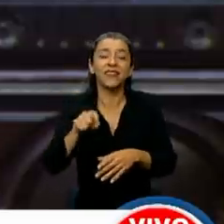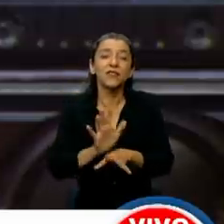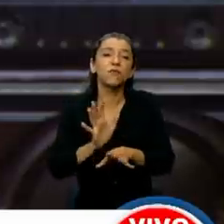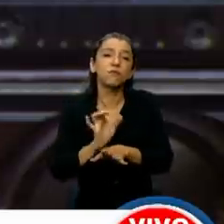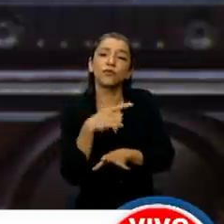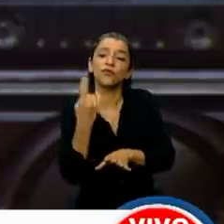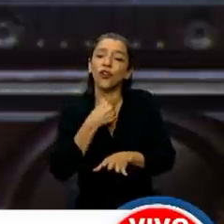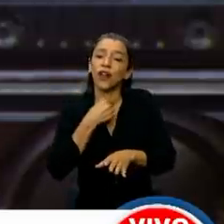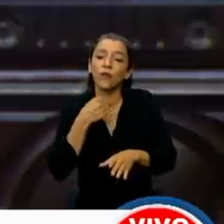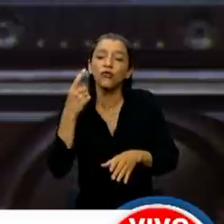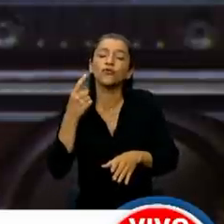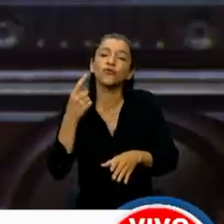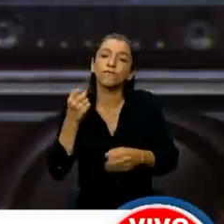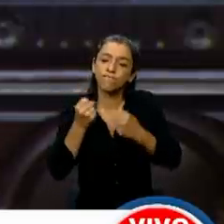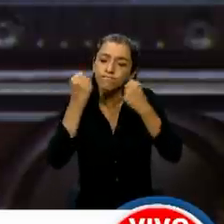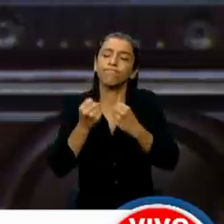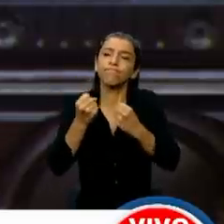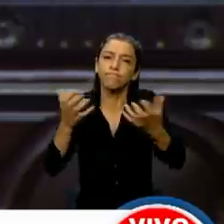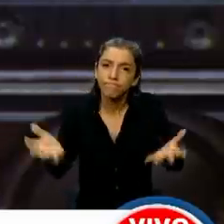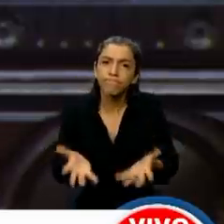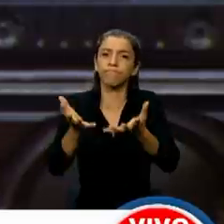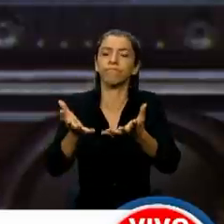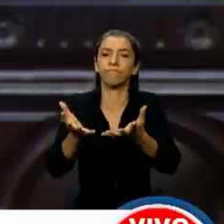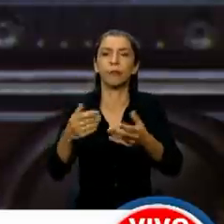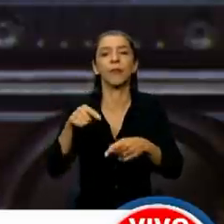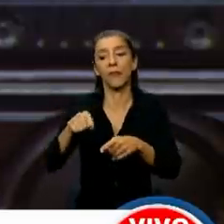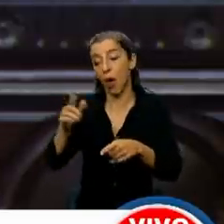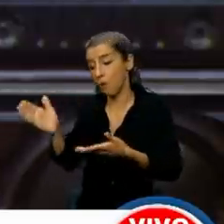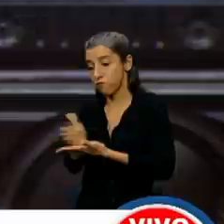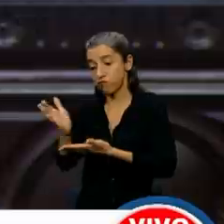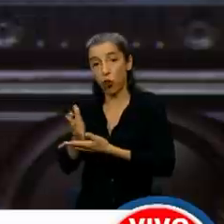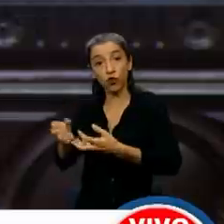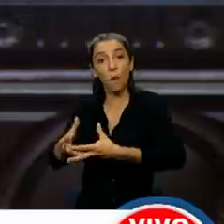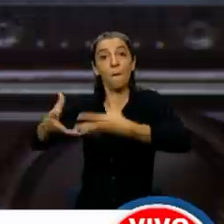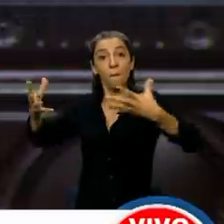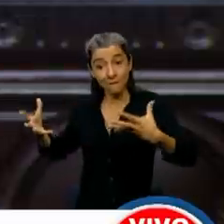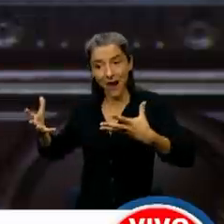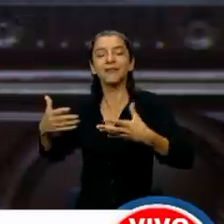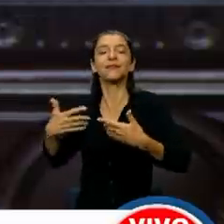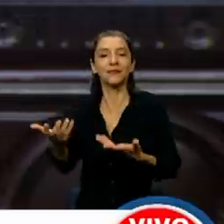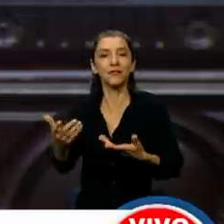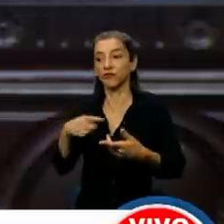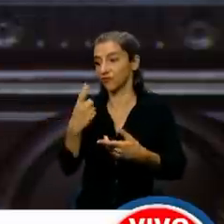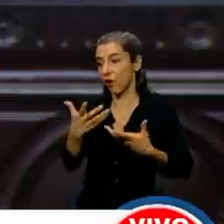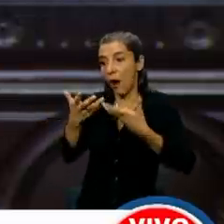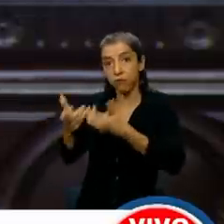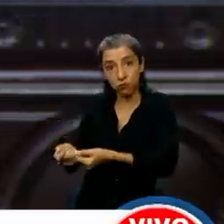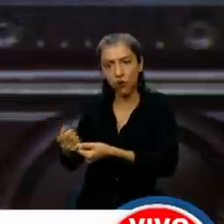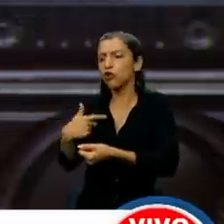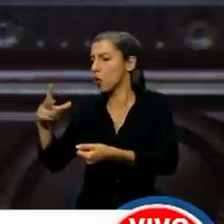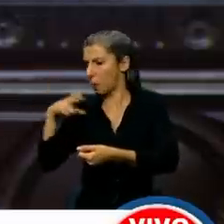fortalecer el esquema que tenemos que para así aumentar la producción potenciar a nuestro sector productivo privado